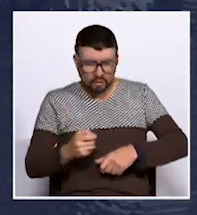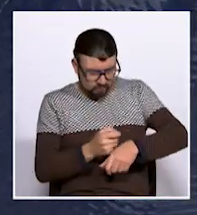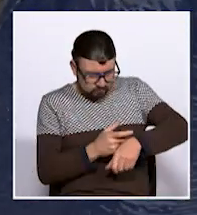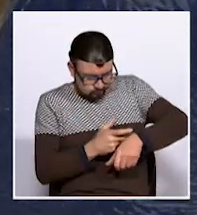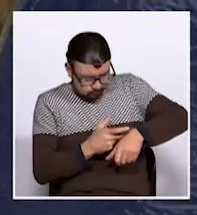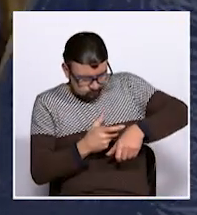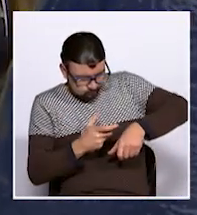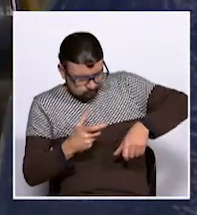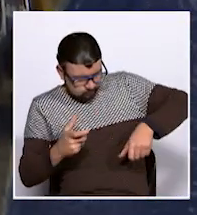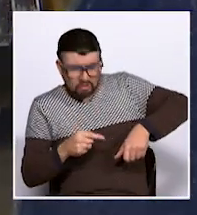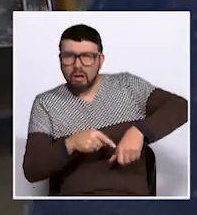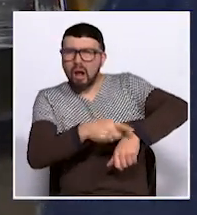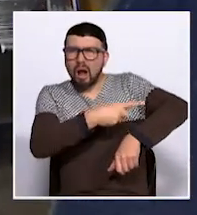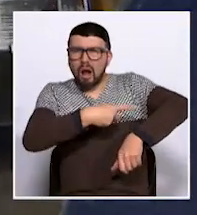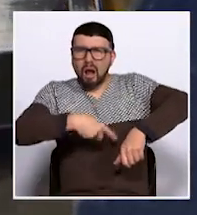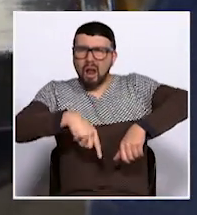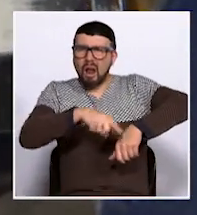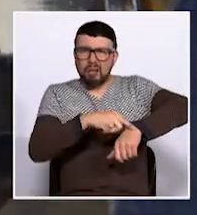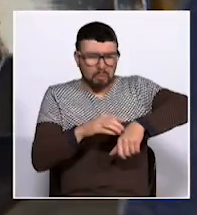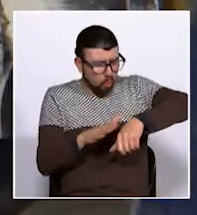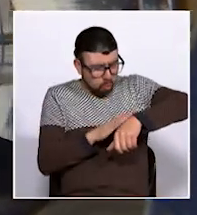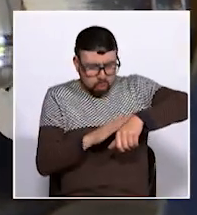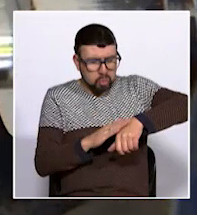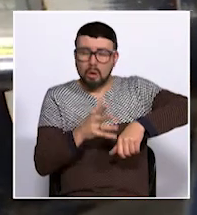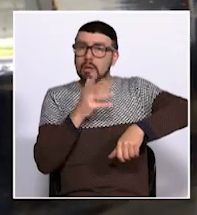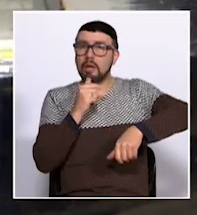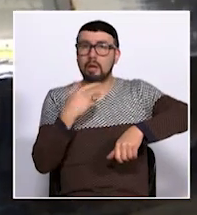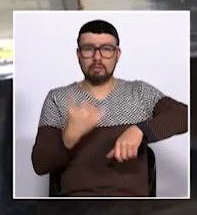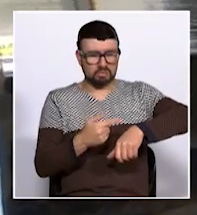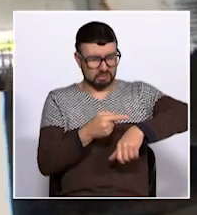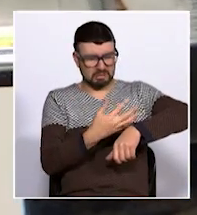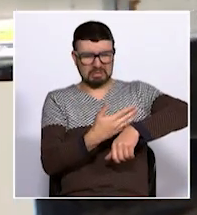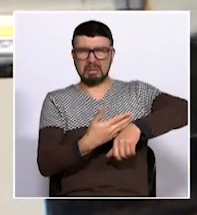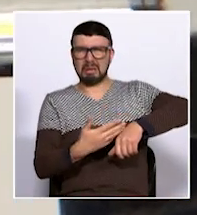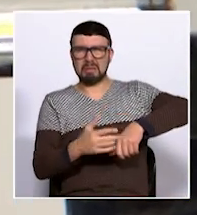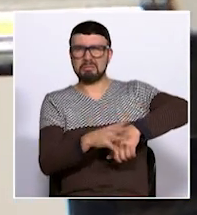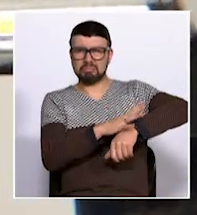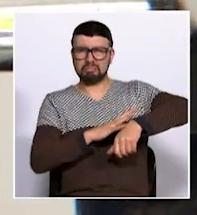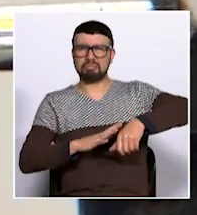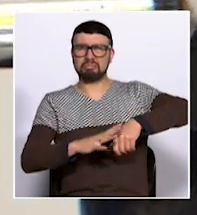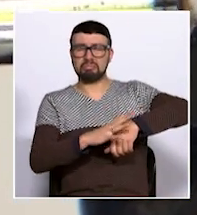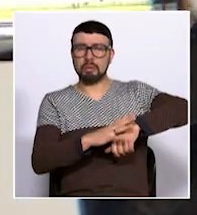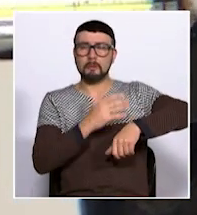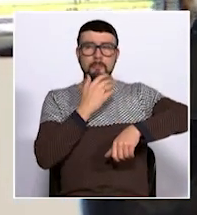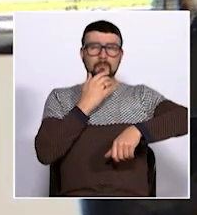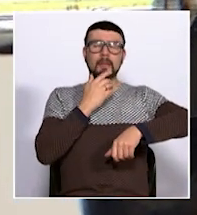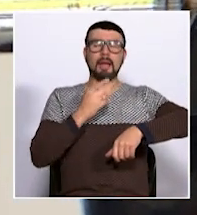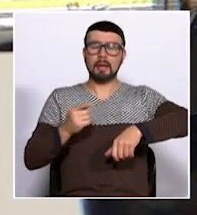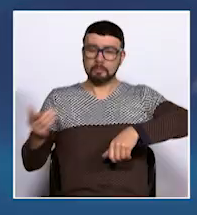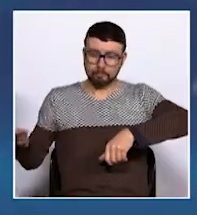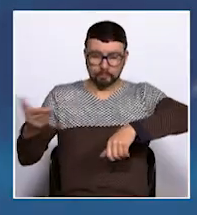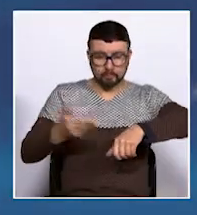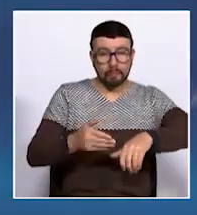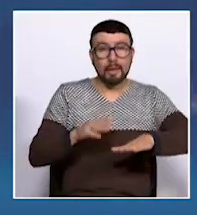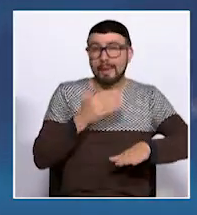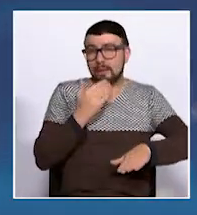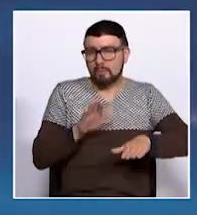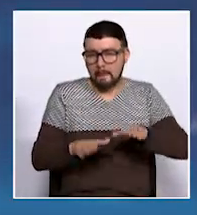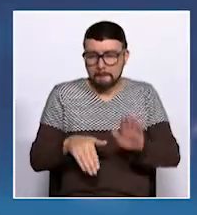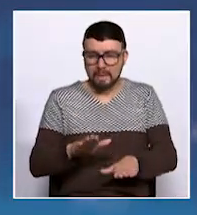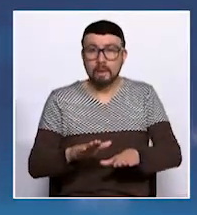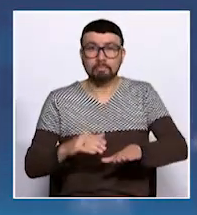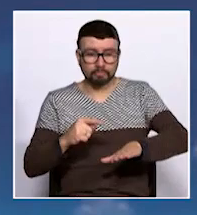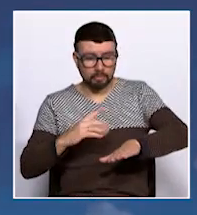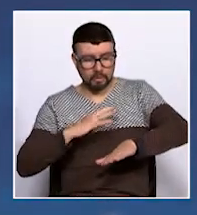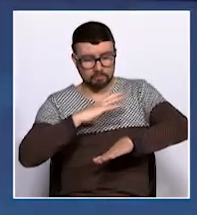problemas varicosos, bien sea de origen venoso o arterial. Con el ozono metemos el piecito en una bolsa y ponemos